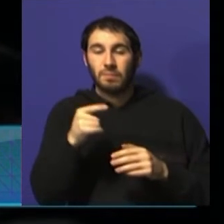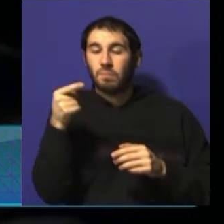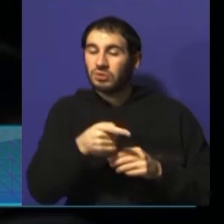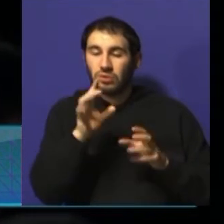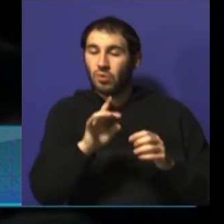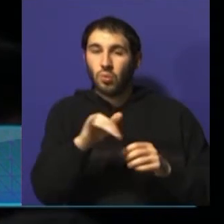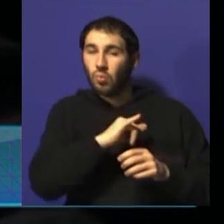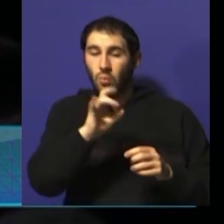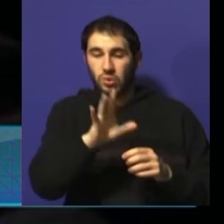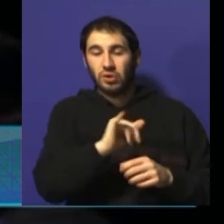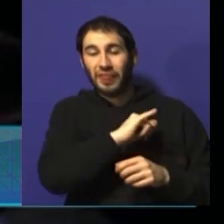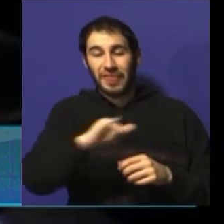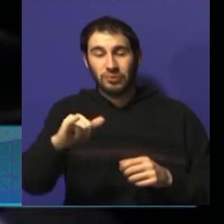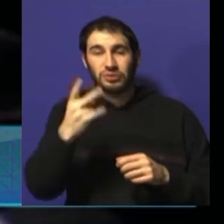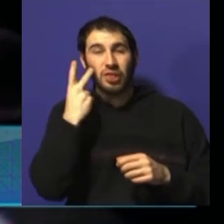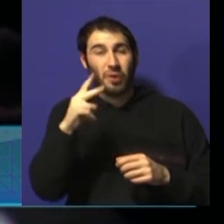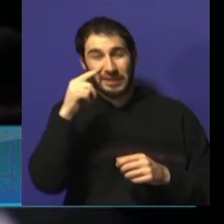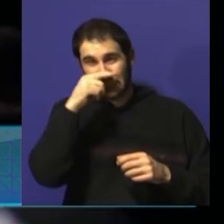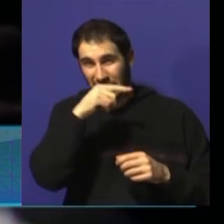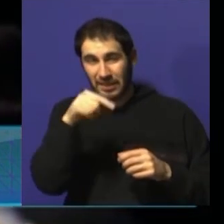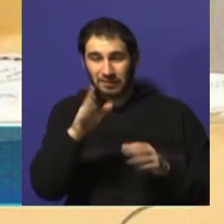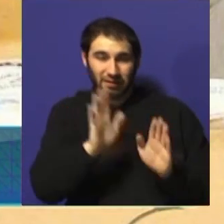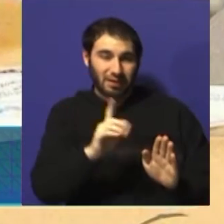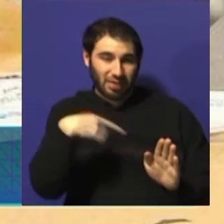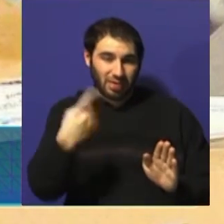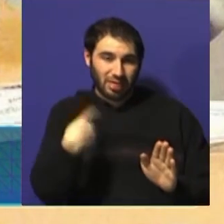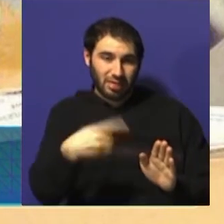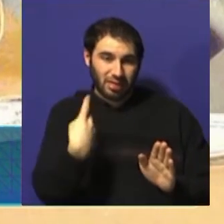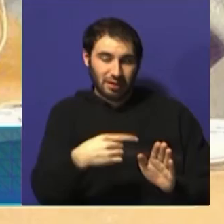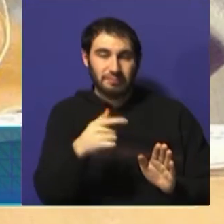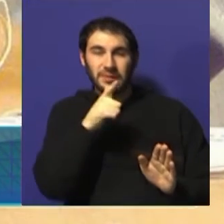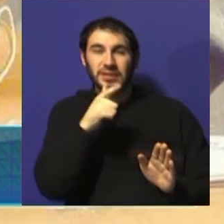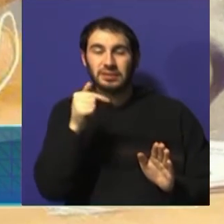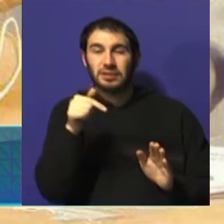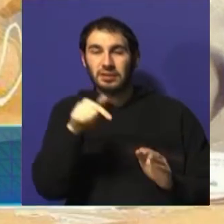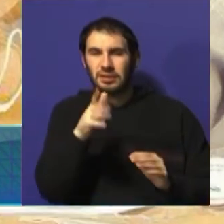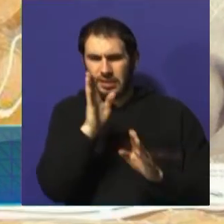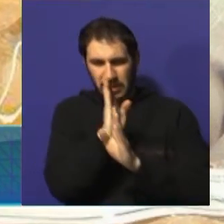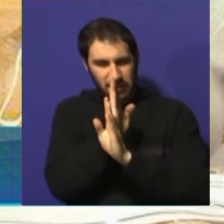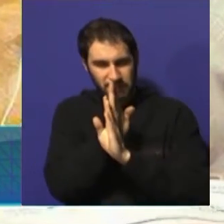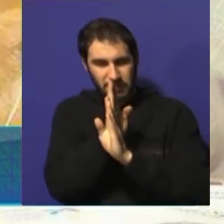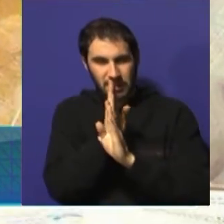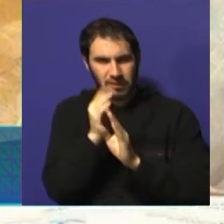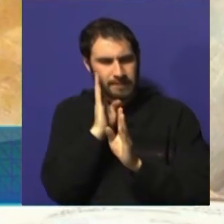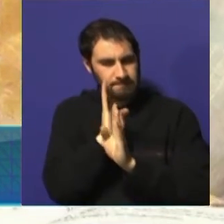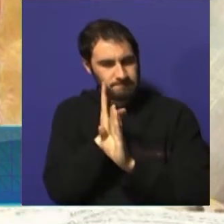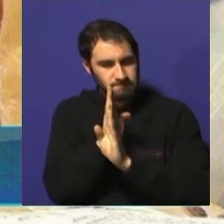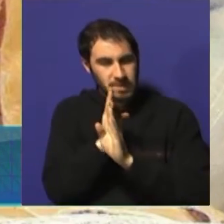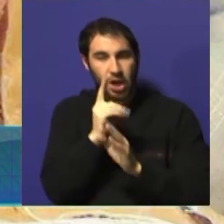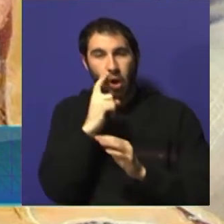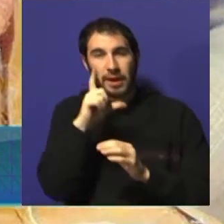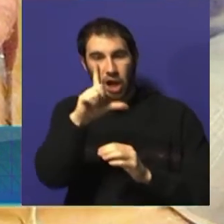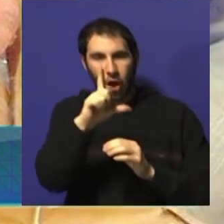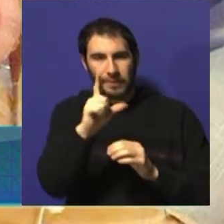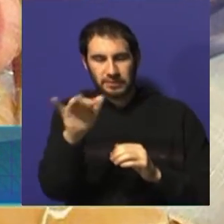estaba denunciado desde 2007, esa causa no se movía, sospechan que lo estuvieron espiando, que lo estuvieron persiguiendo y que López se